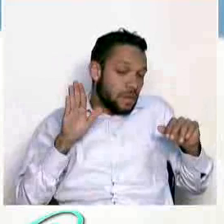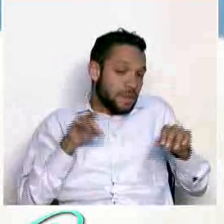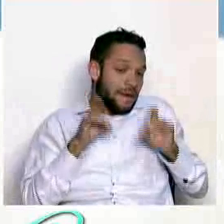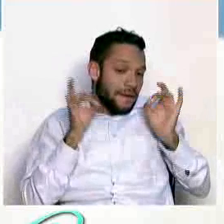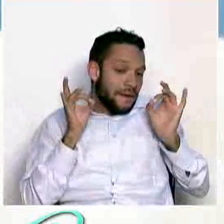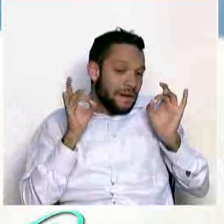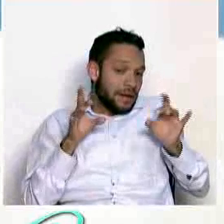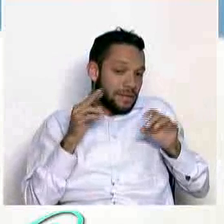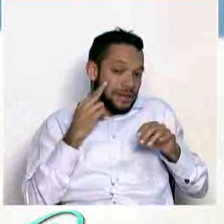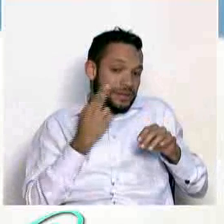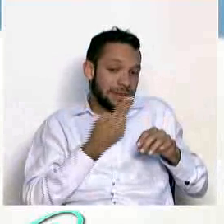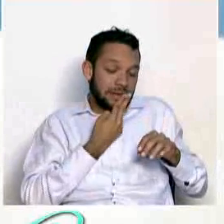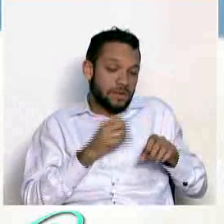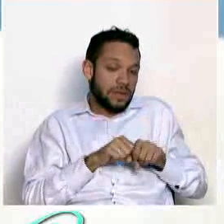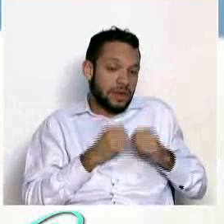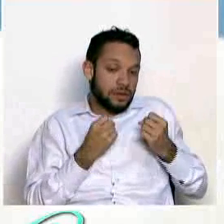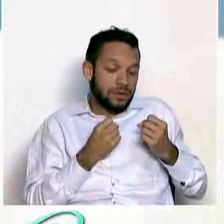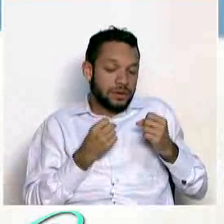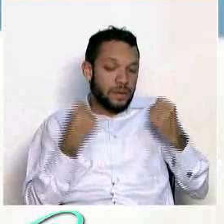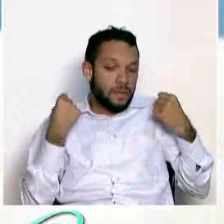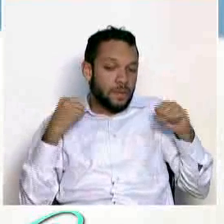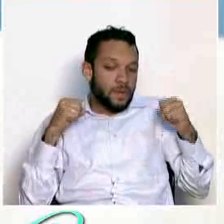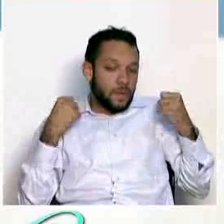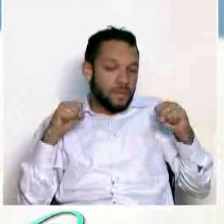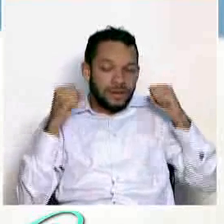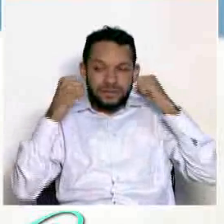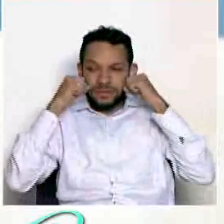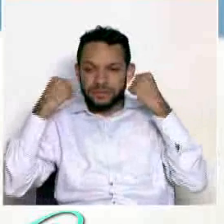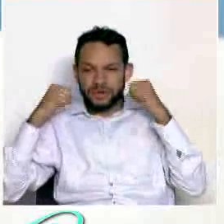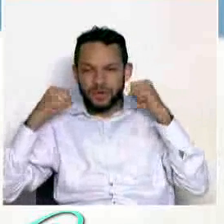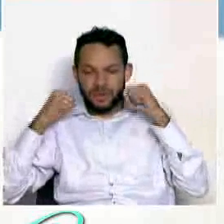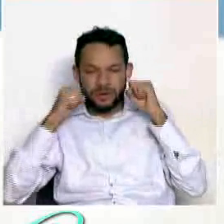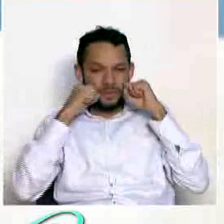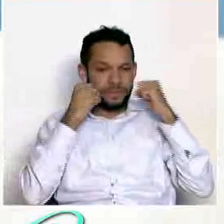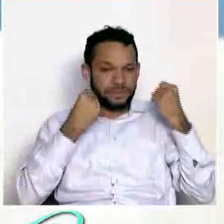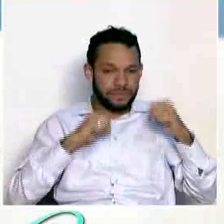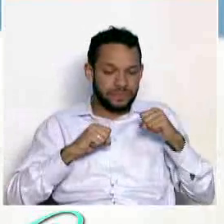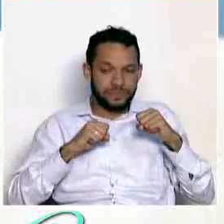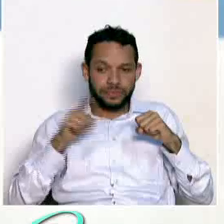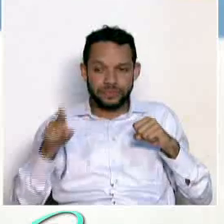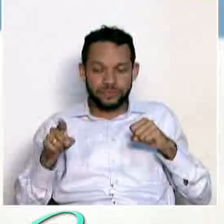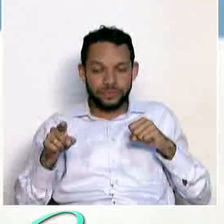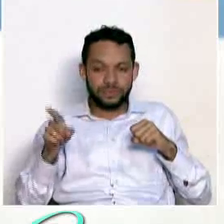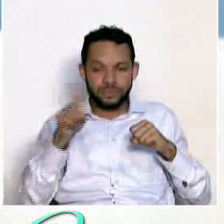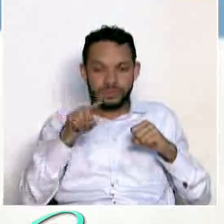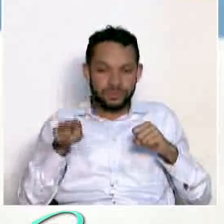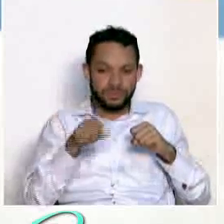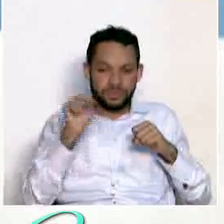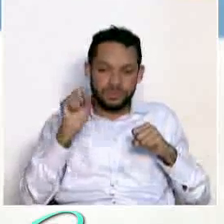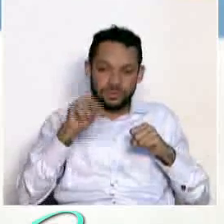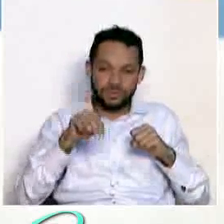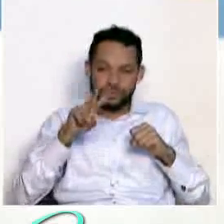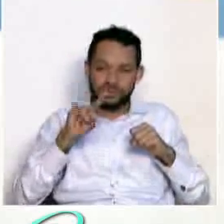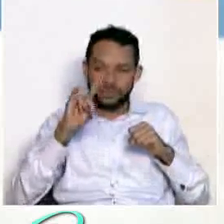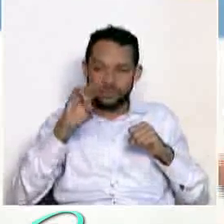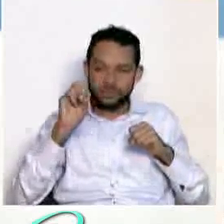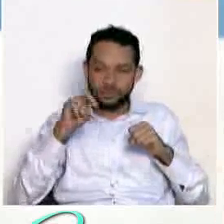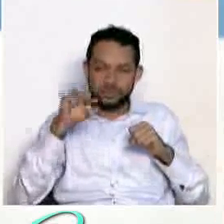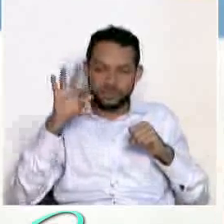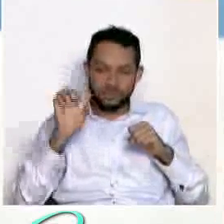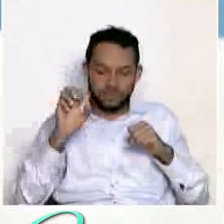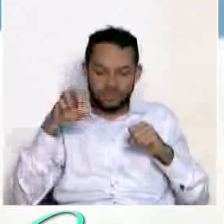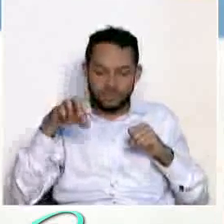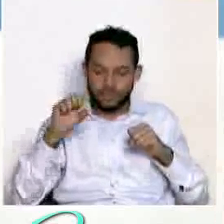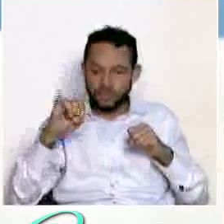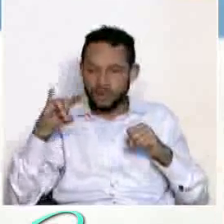supremamente extensa. Ella, muy preocupada, se fue al San Vicente de Paúl y lo mismo, su historia clínica, la